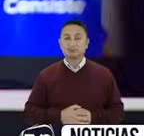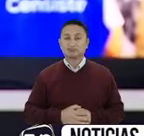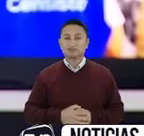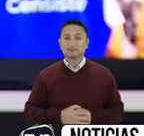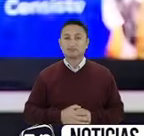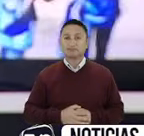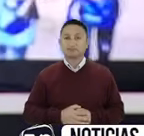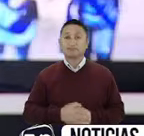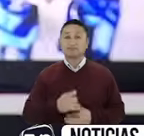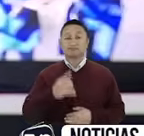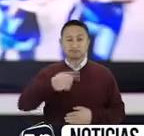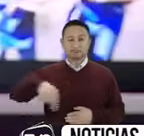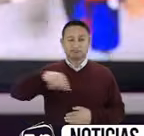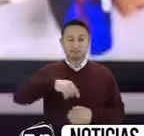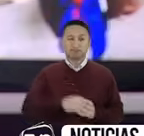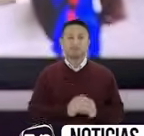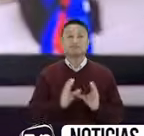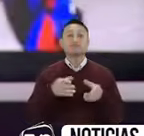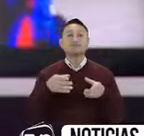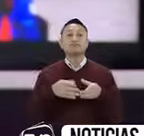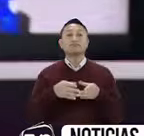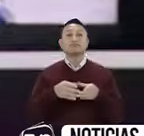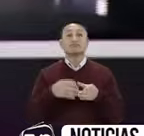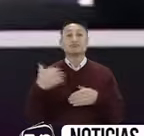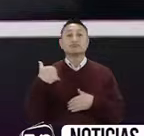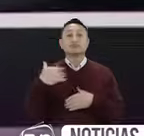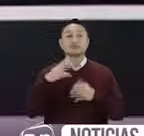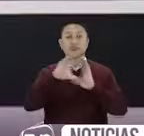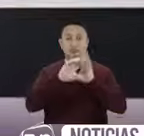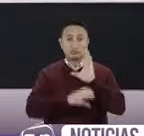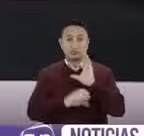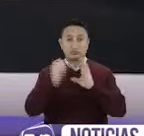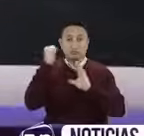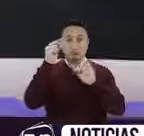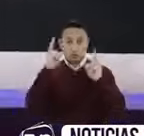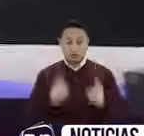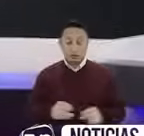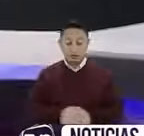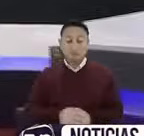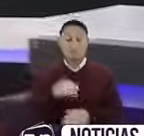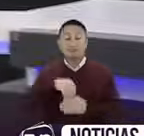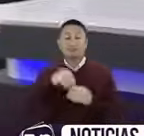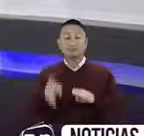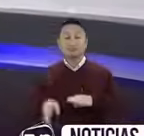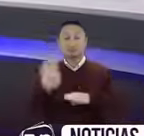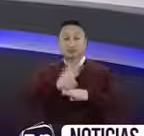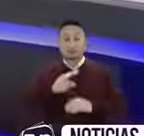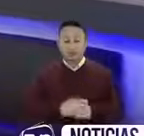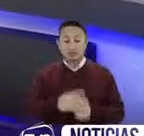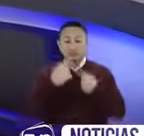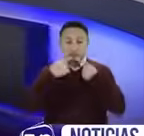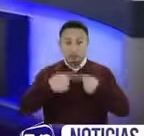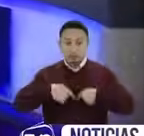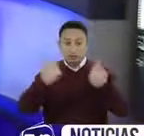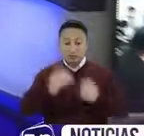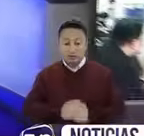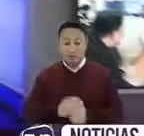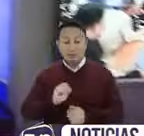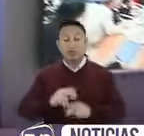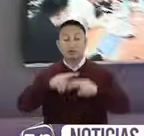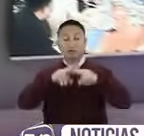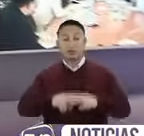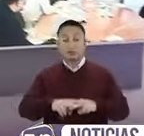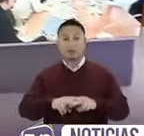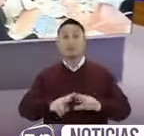Al volver, la Comisión de Garantías Constitucionales y Derechos Humanos de la Asamblea Nacional anunció que fiscalizará el octavo censo de